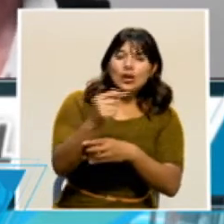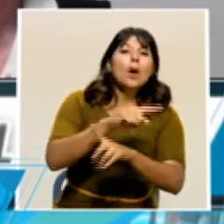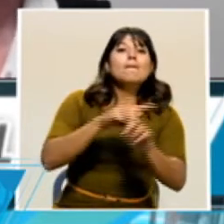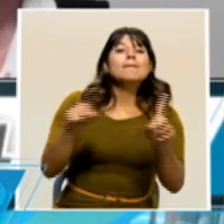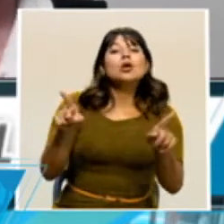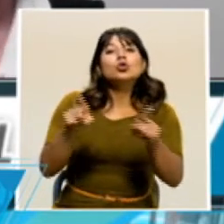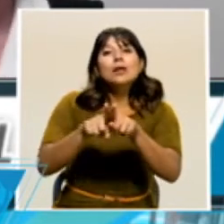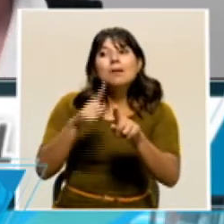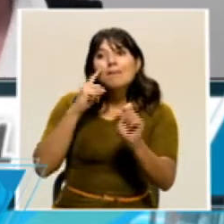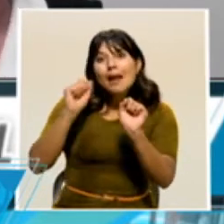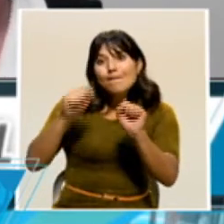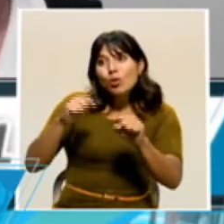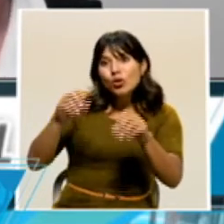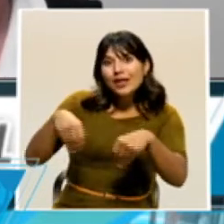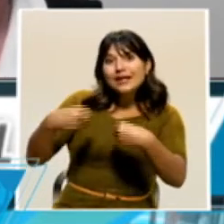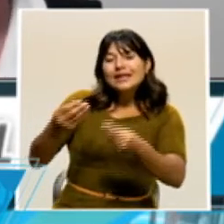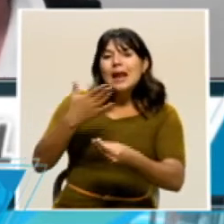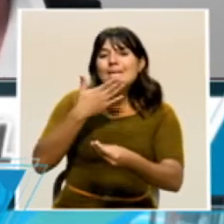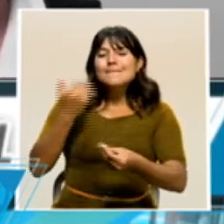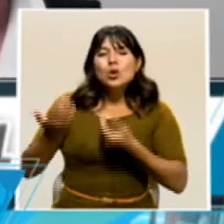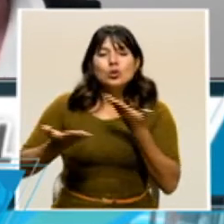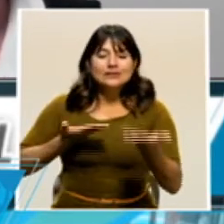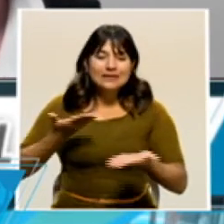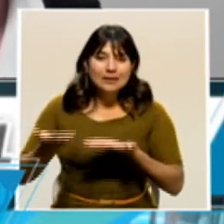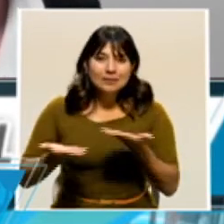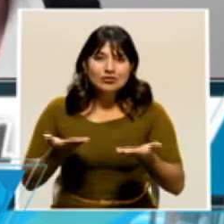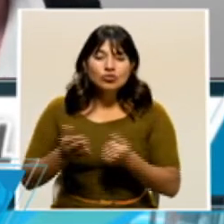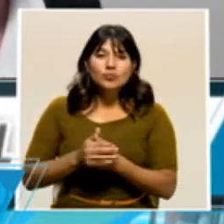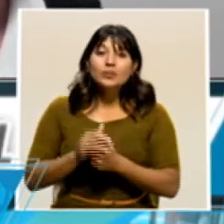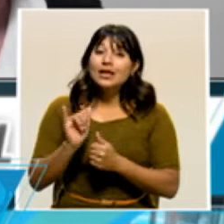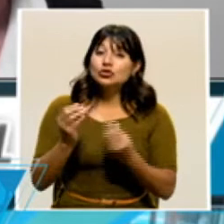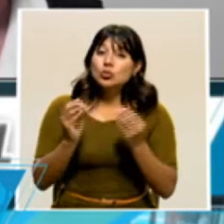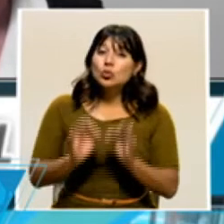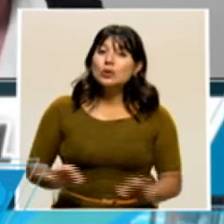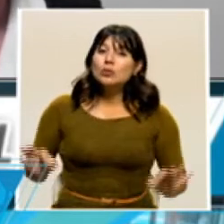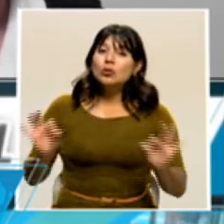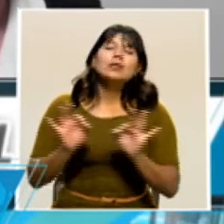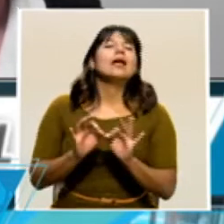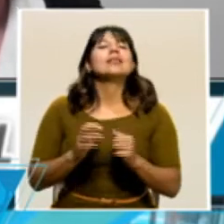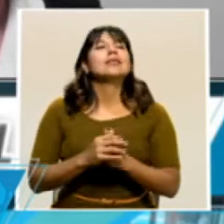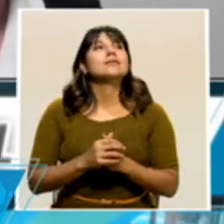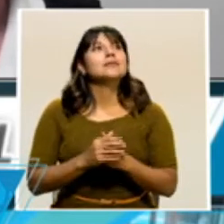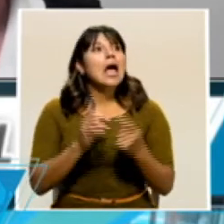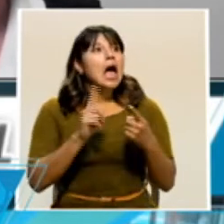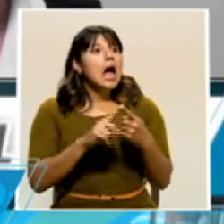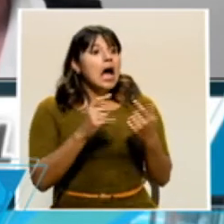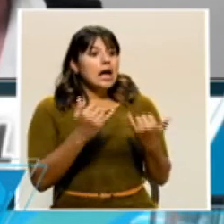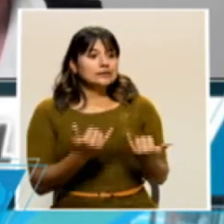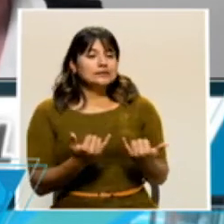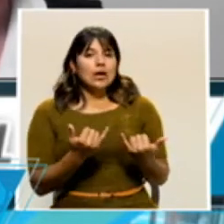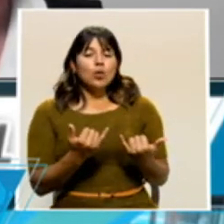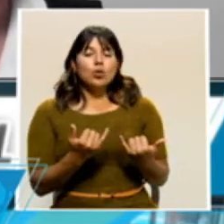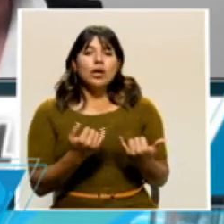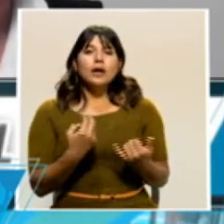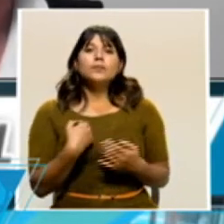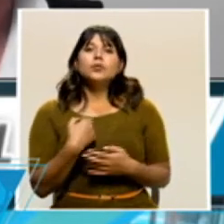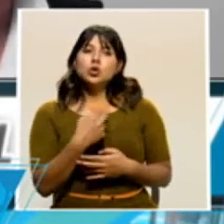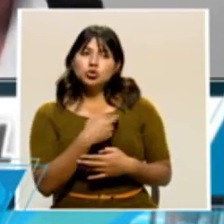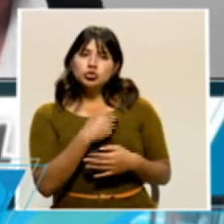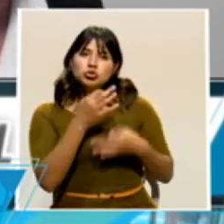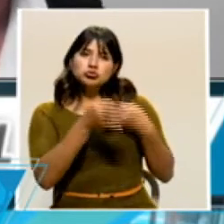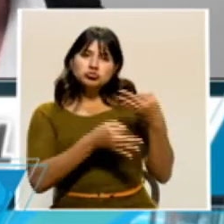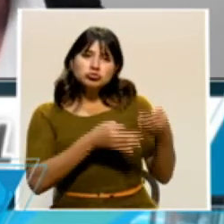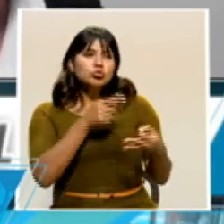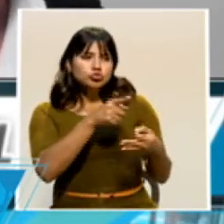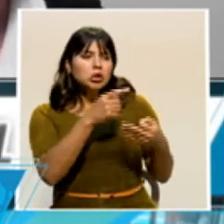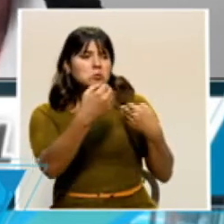para brindar mejores servicios, porque eso es muy importante. Hasta aquí hemos ido desgranando, usted ha